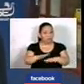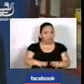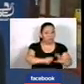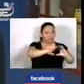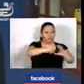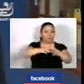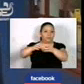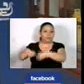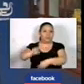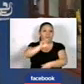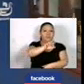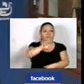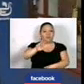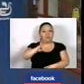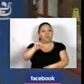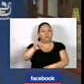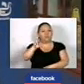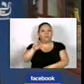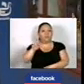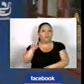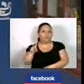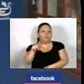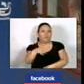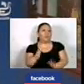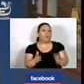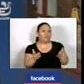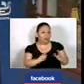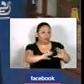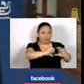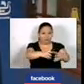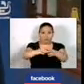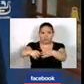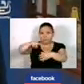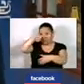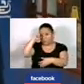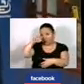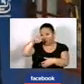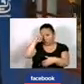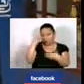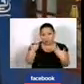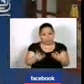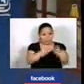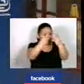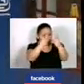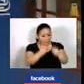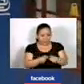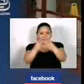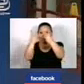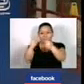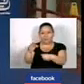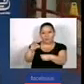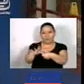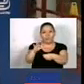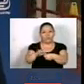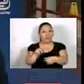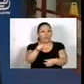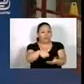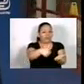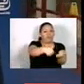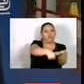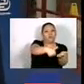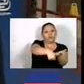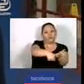receptoras de voto con respecto a los avances que han tenido las mesas que realizan el escrutinio final en relación a los consejos